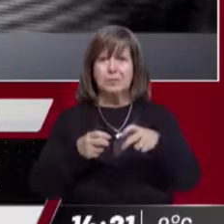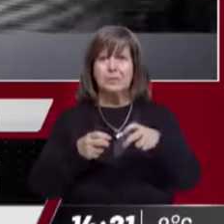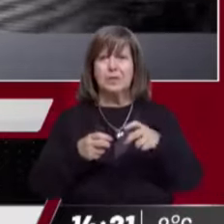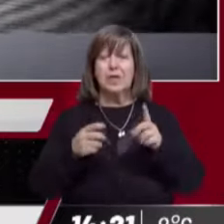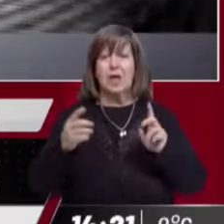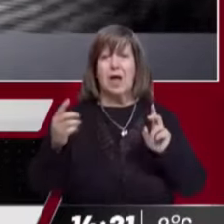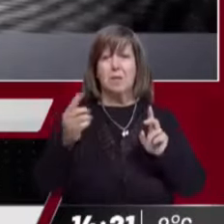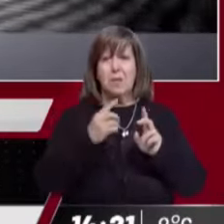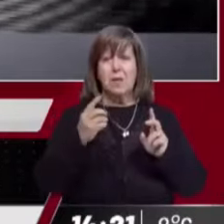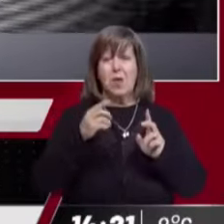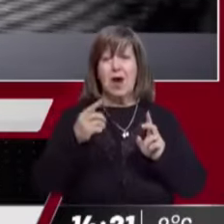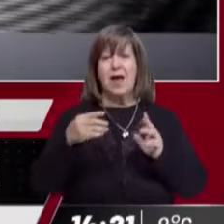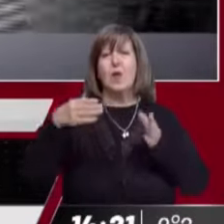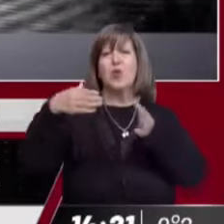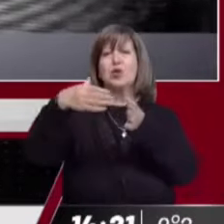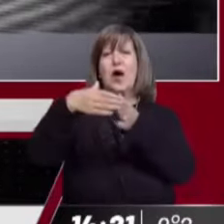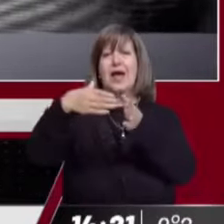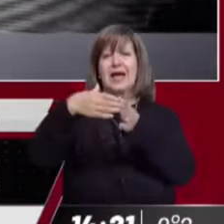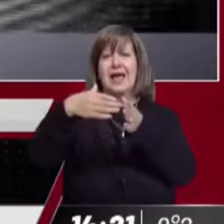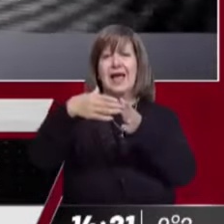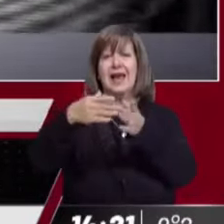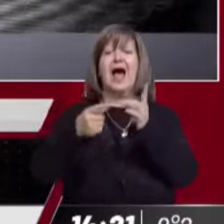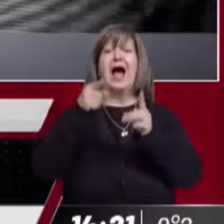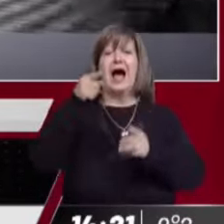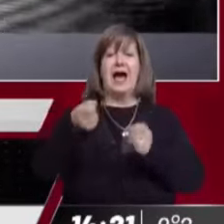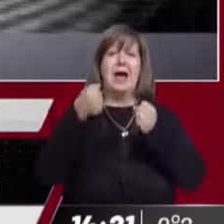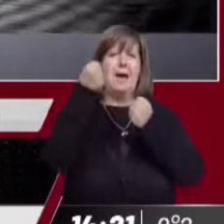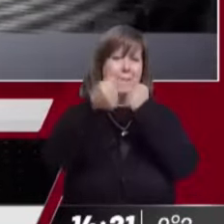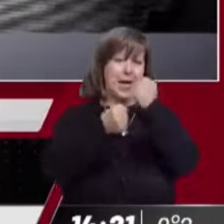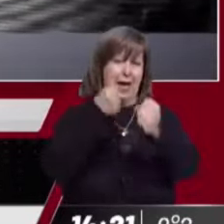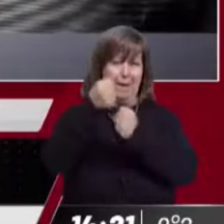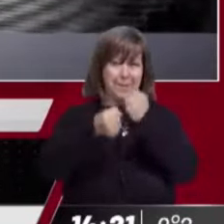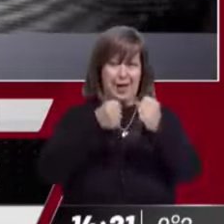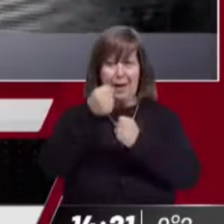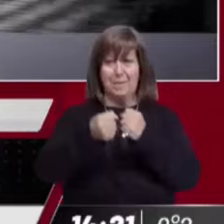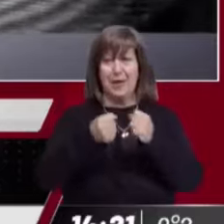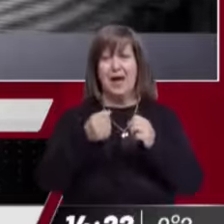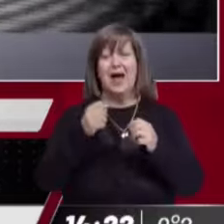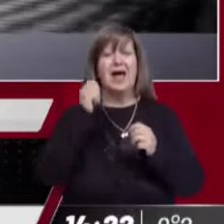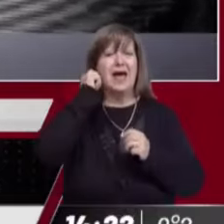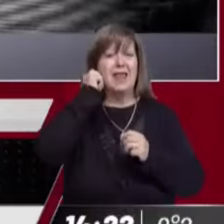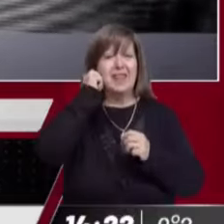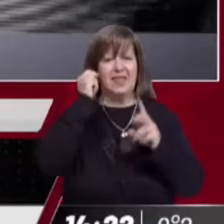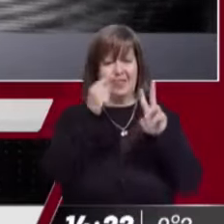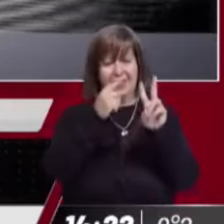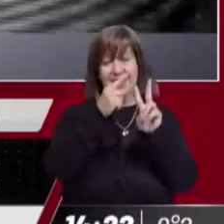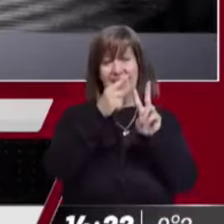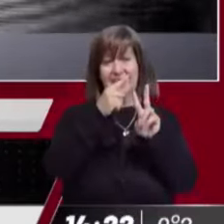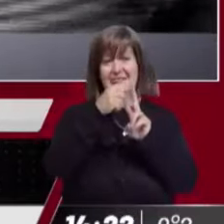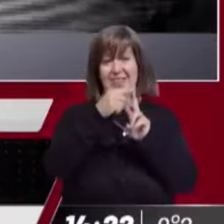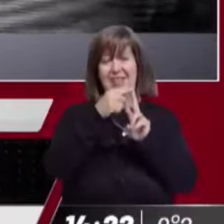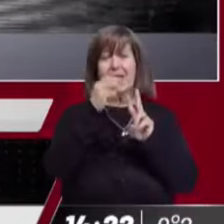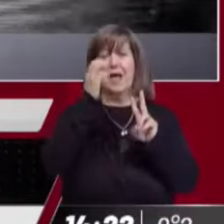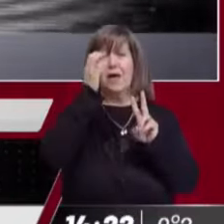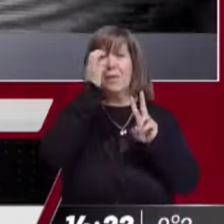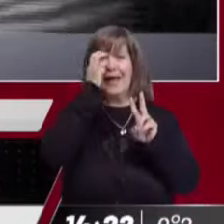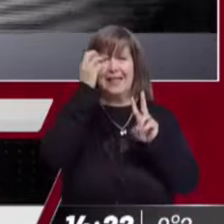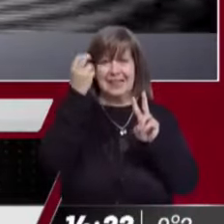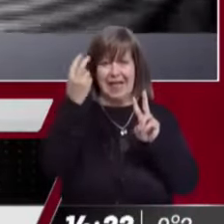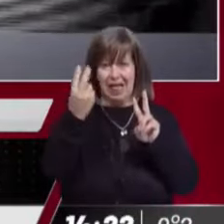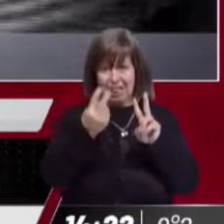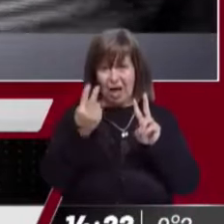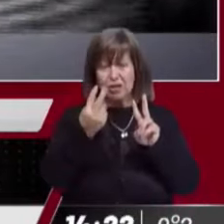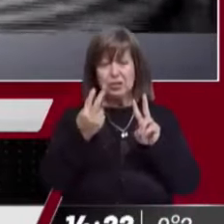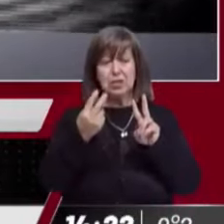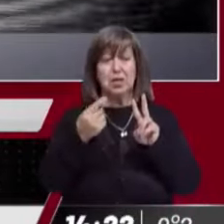se detiene la marcha en una esquina y procede a golpearlo a este joven de 22 años que no la pasó para nada bien y que lo